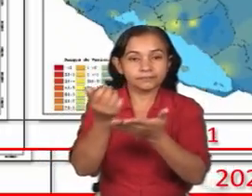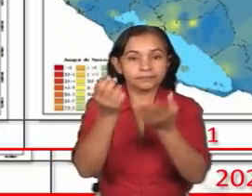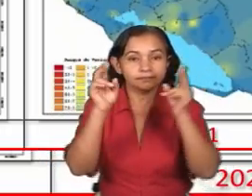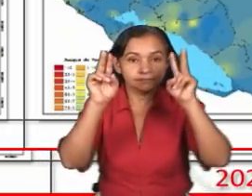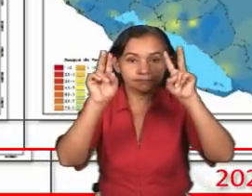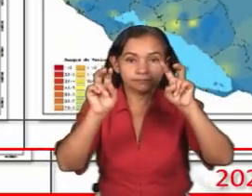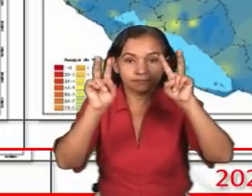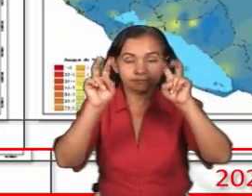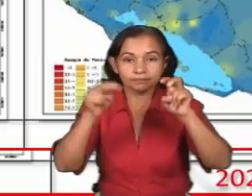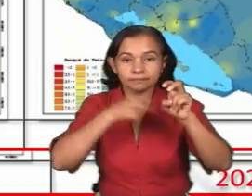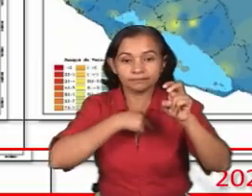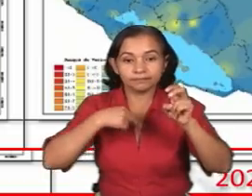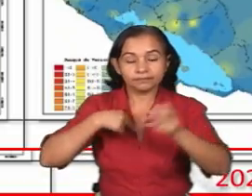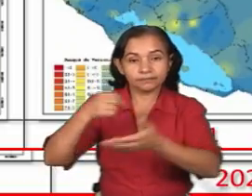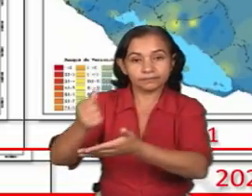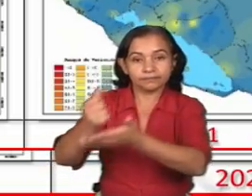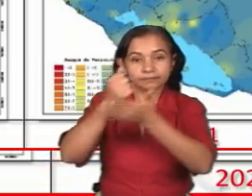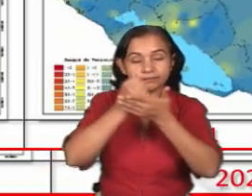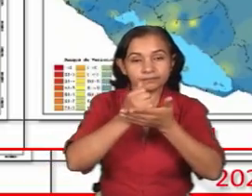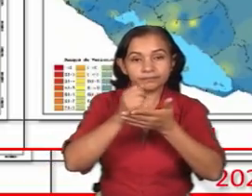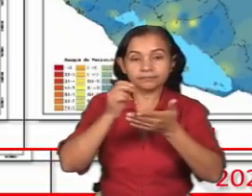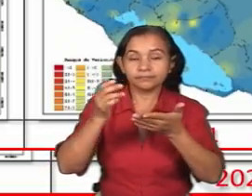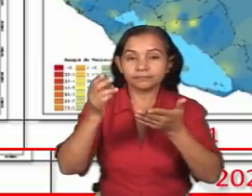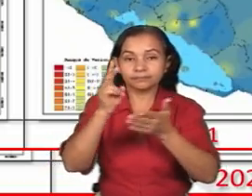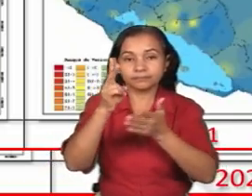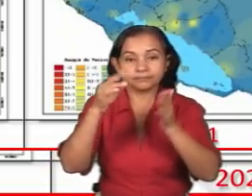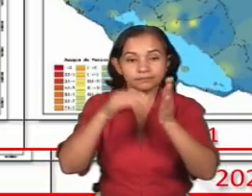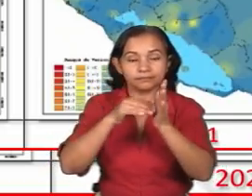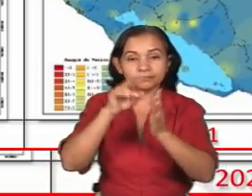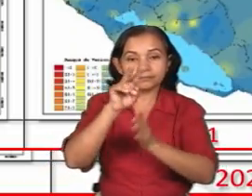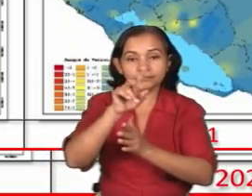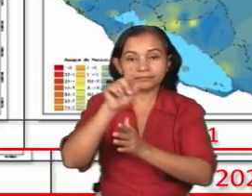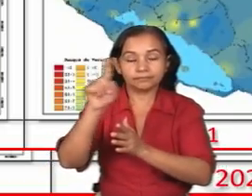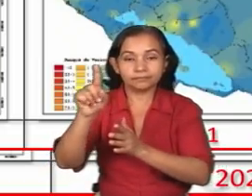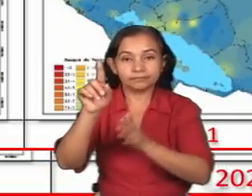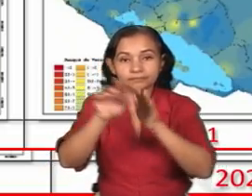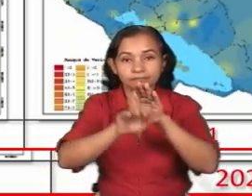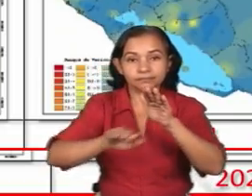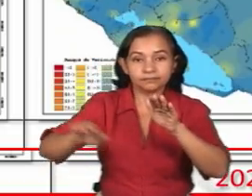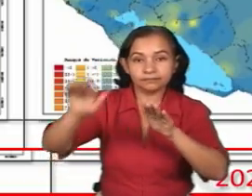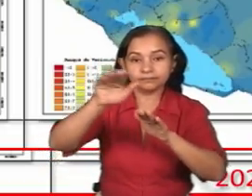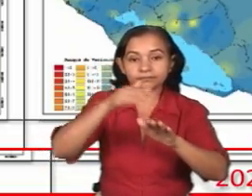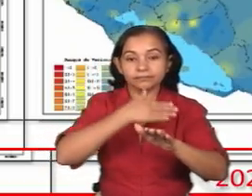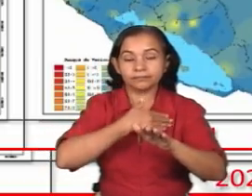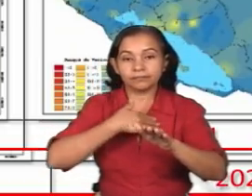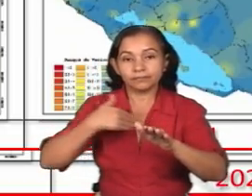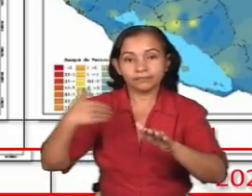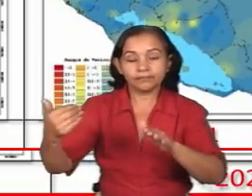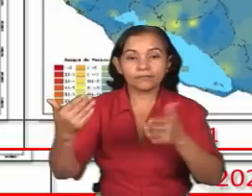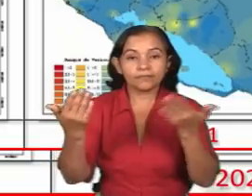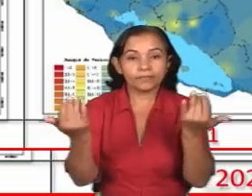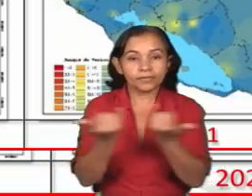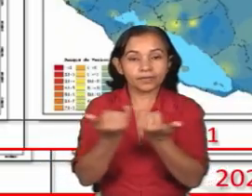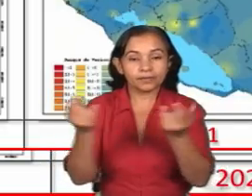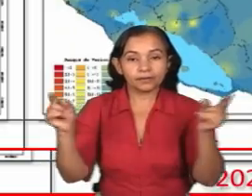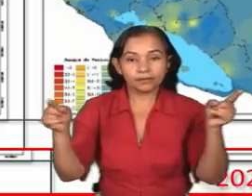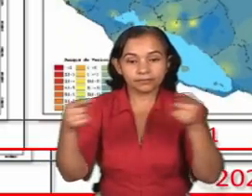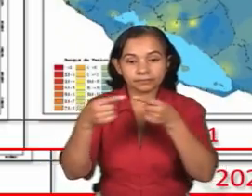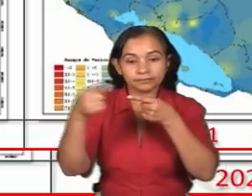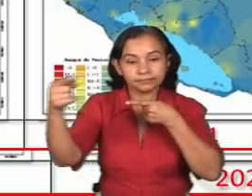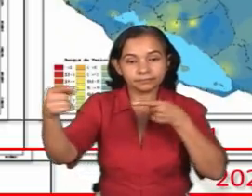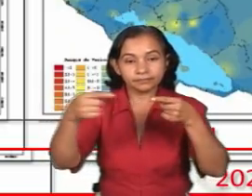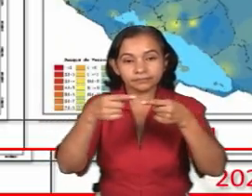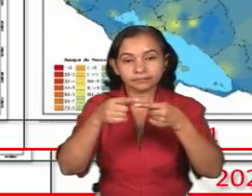temas, lo que nos va a permitir muy seguramente en el 2021 de conseguir más recursos, mejorar aún más todavía ese mapa. Pero que de entrada